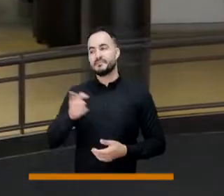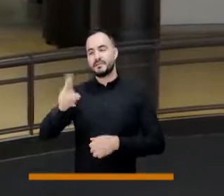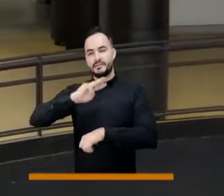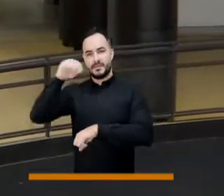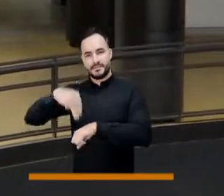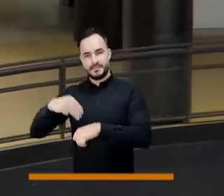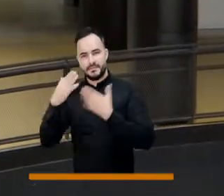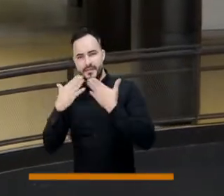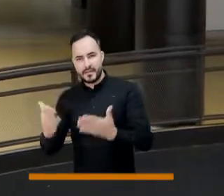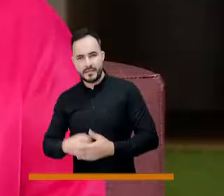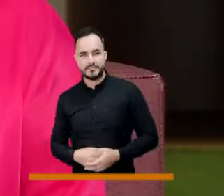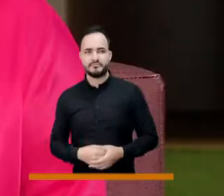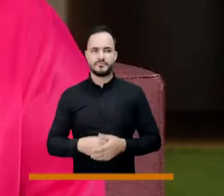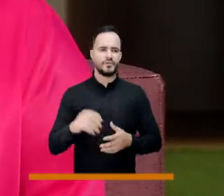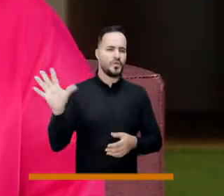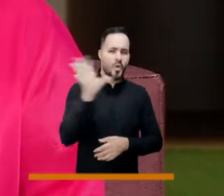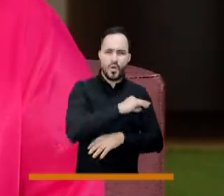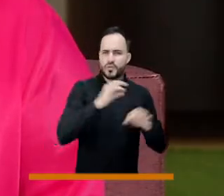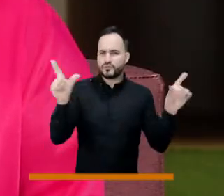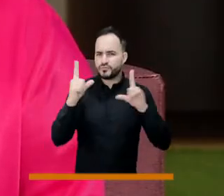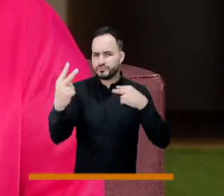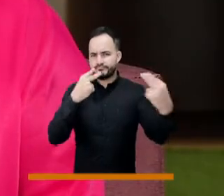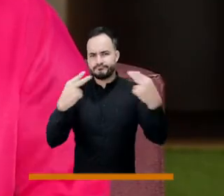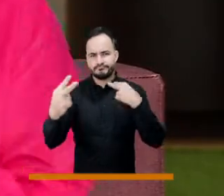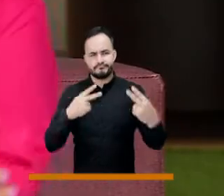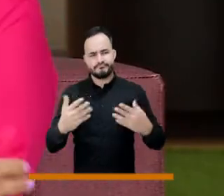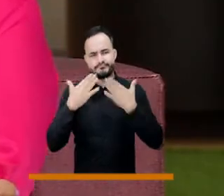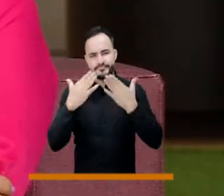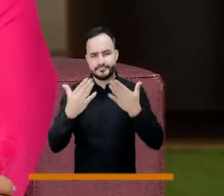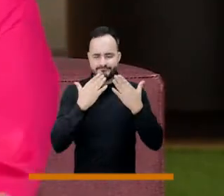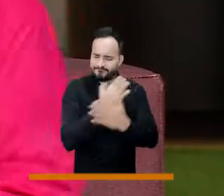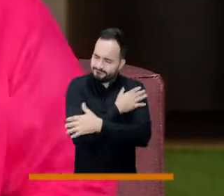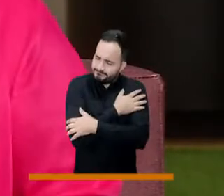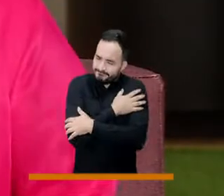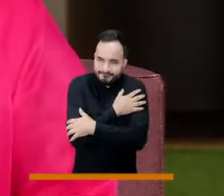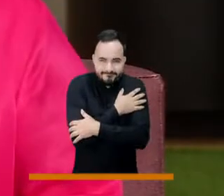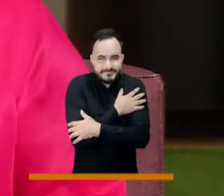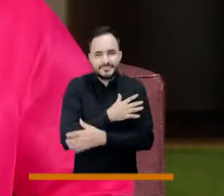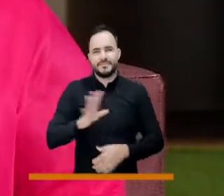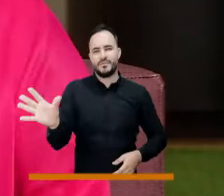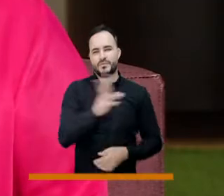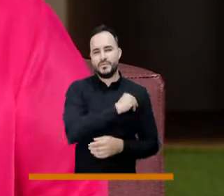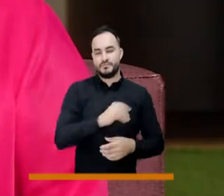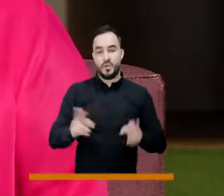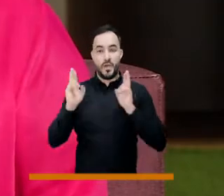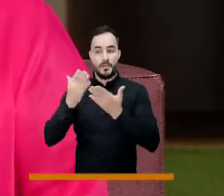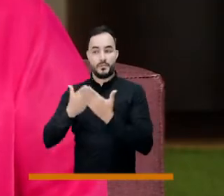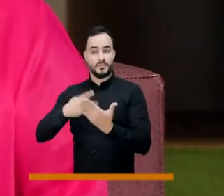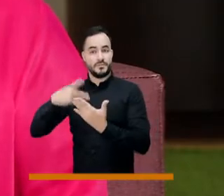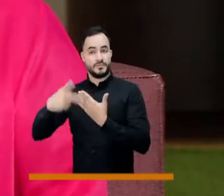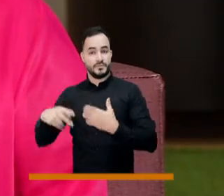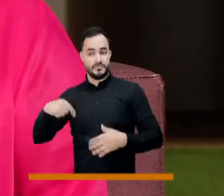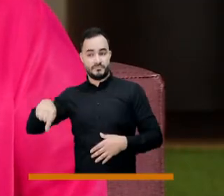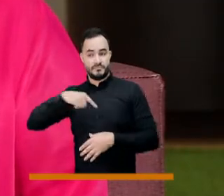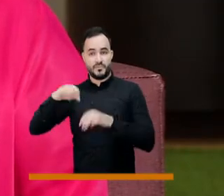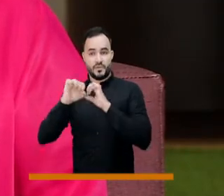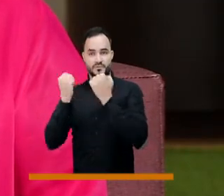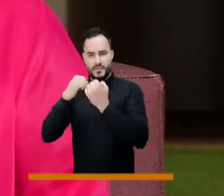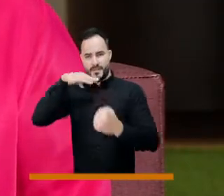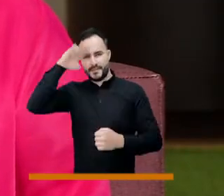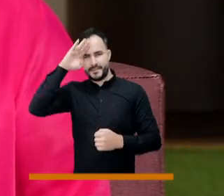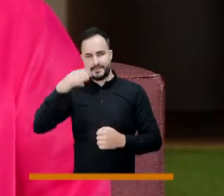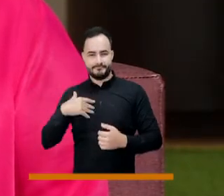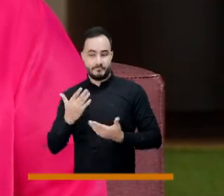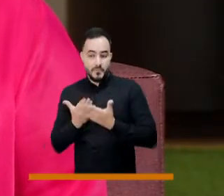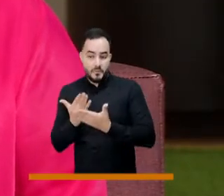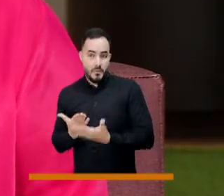Muchas gracias, Caterine, a Telemedellín, a todos los televidentes. Un abrazo para todos. Ojalá estas iniciativas que impulsamos desde el Consejo